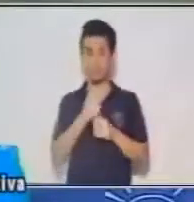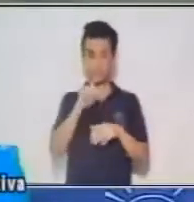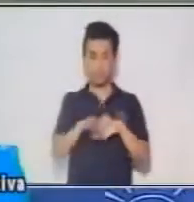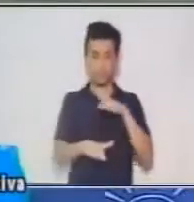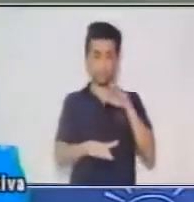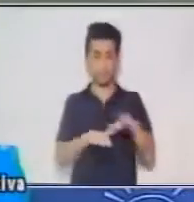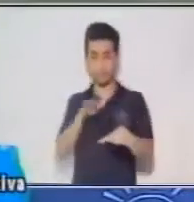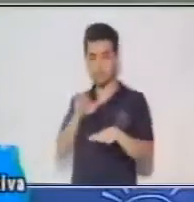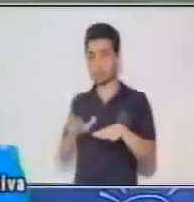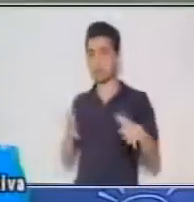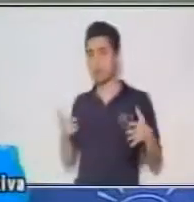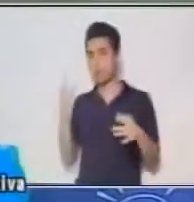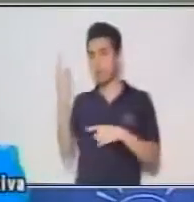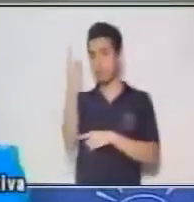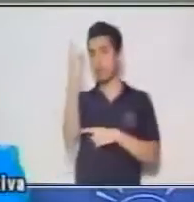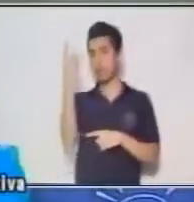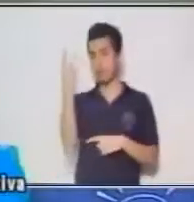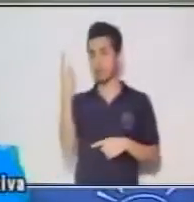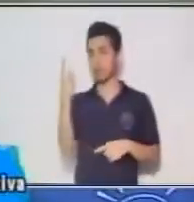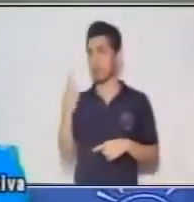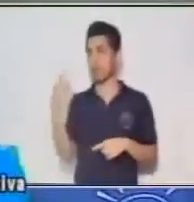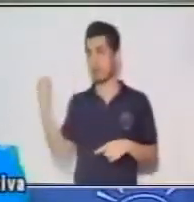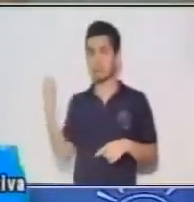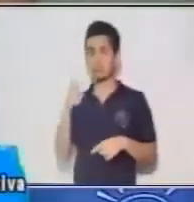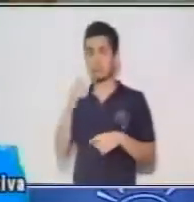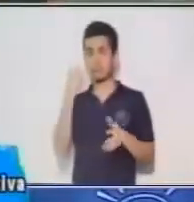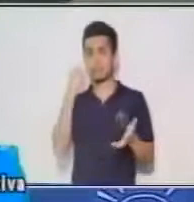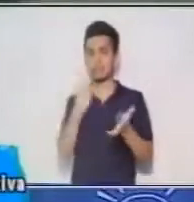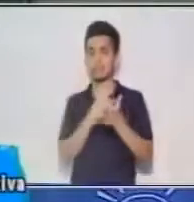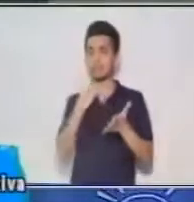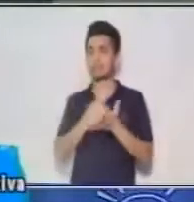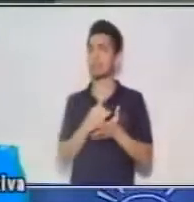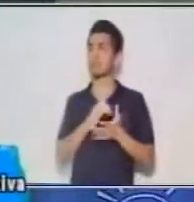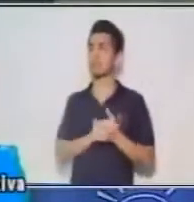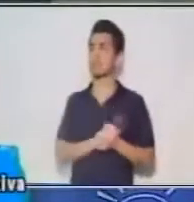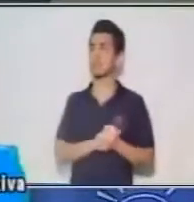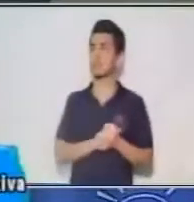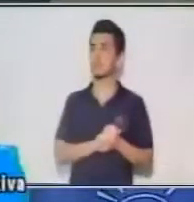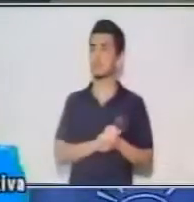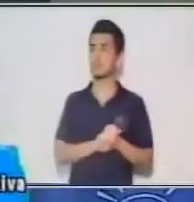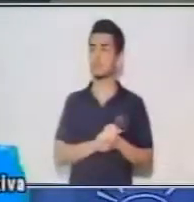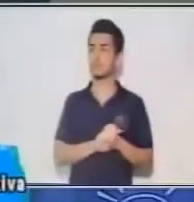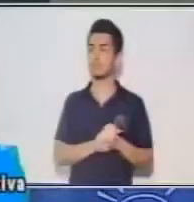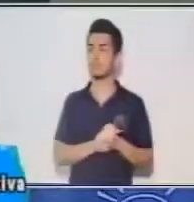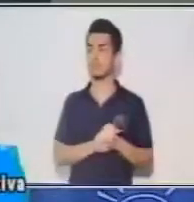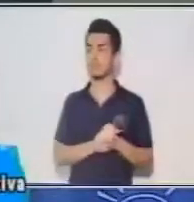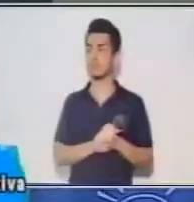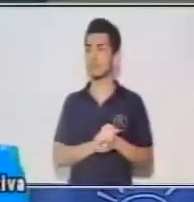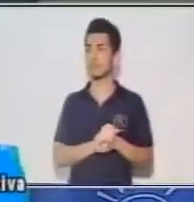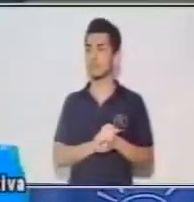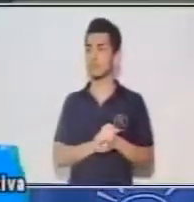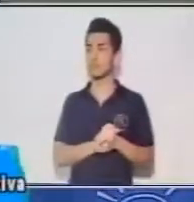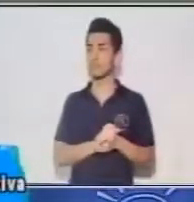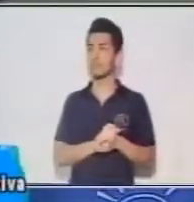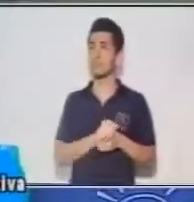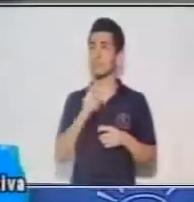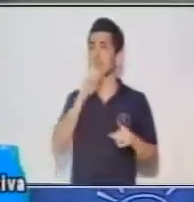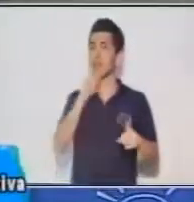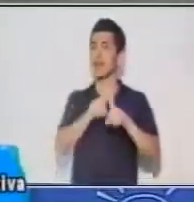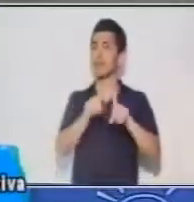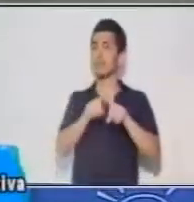y fundamental para esa investigación. Vamos a evitar